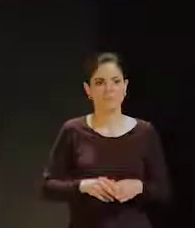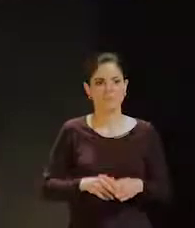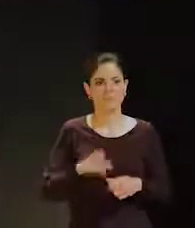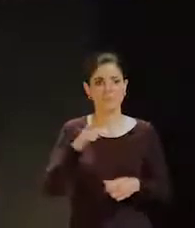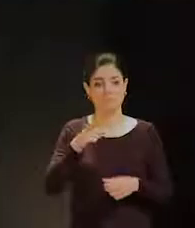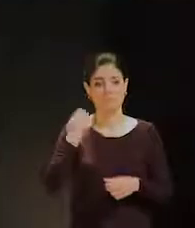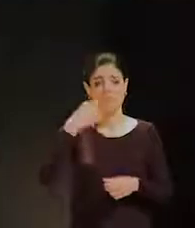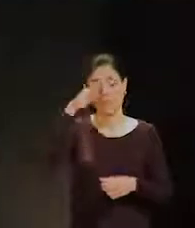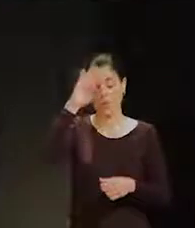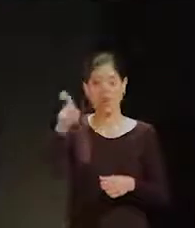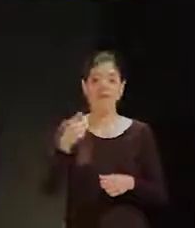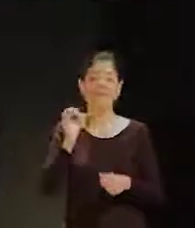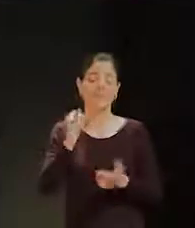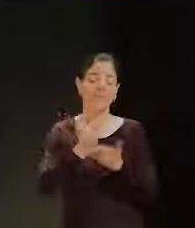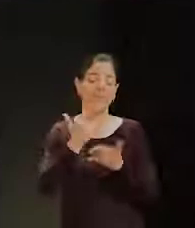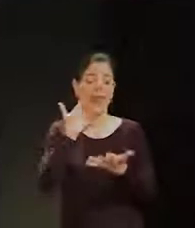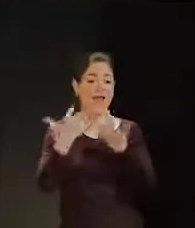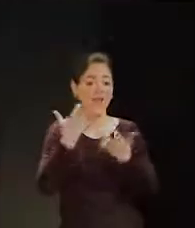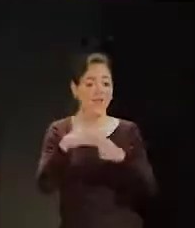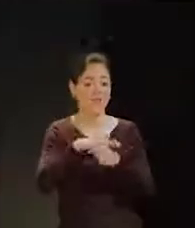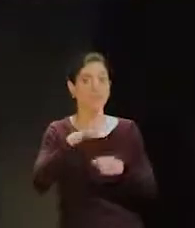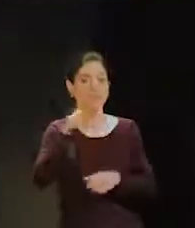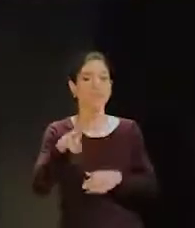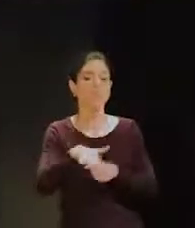de Escuela de Arte, porque yo